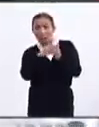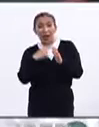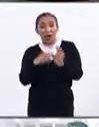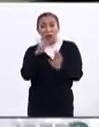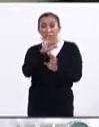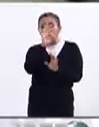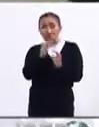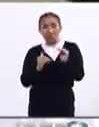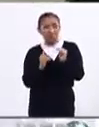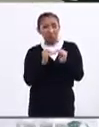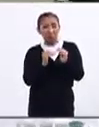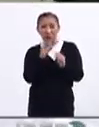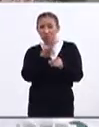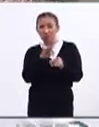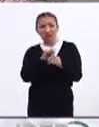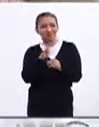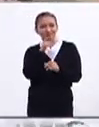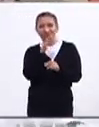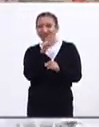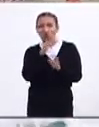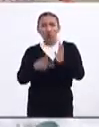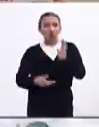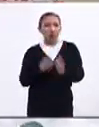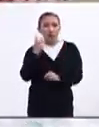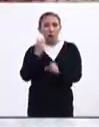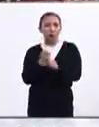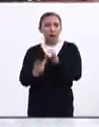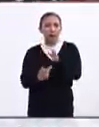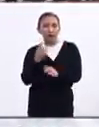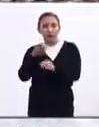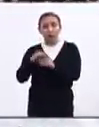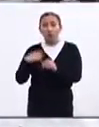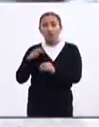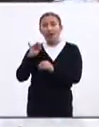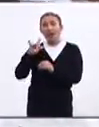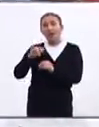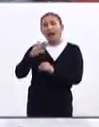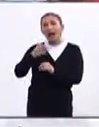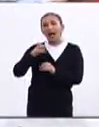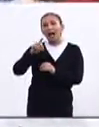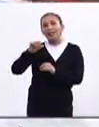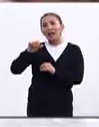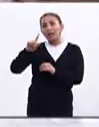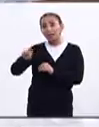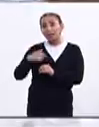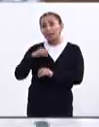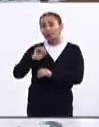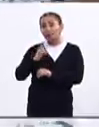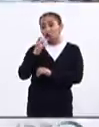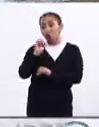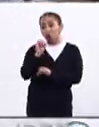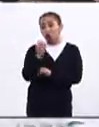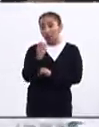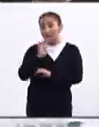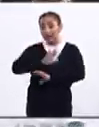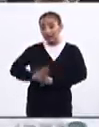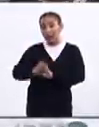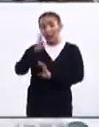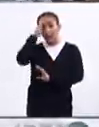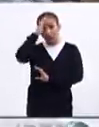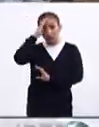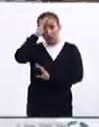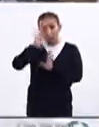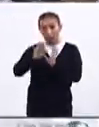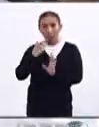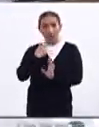más del 50% de las votaciones, tuvo que irse a segunda vuelta junto a Fernando Haddad. Fue el 28 de octubre donde Jair